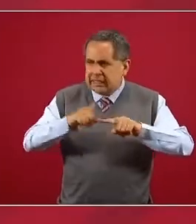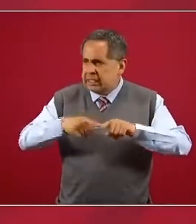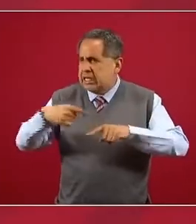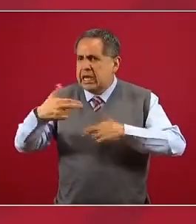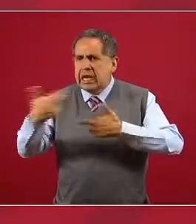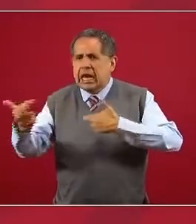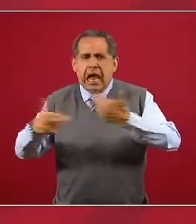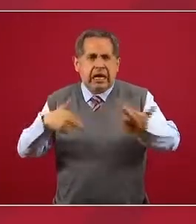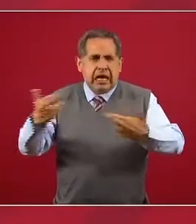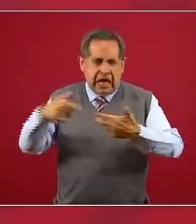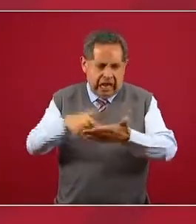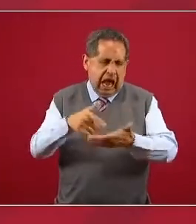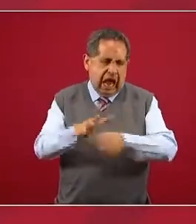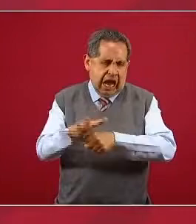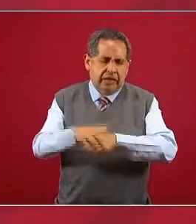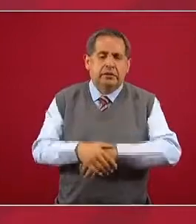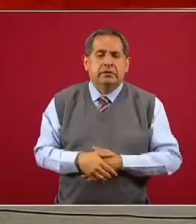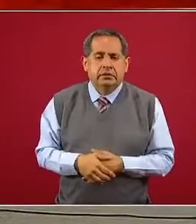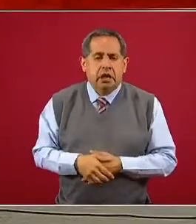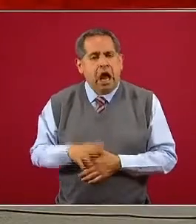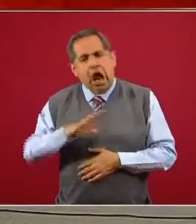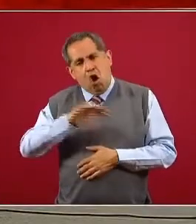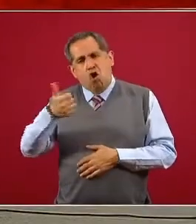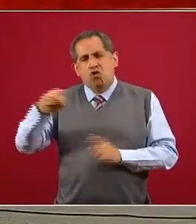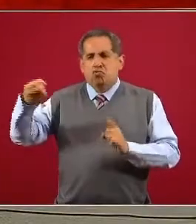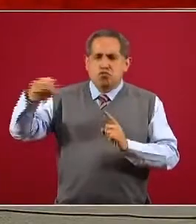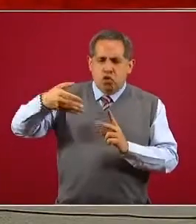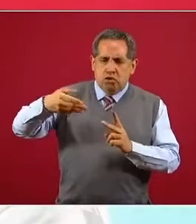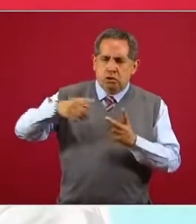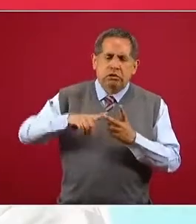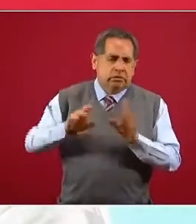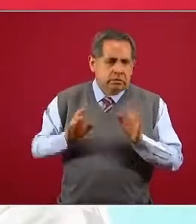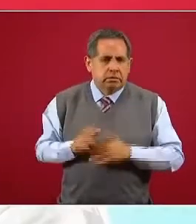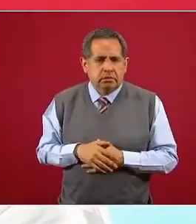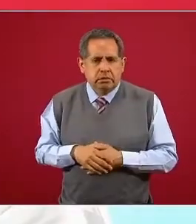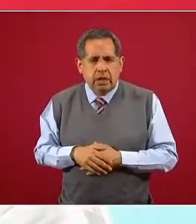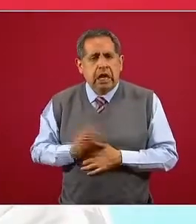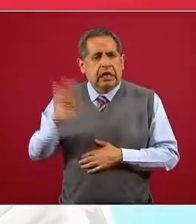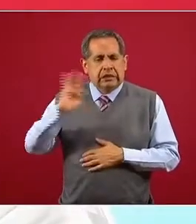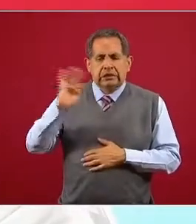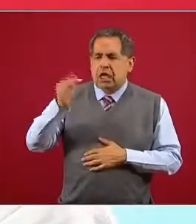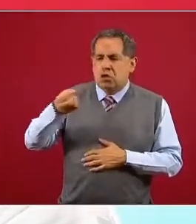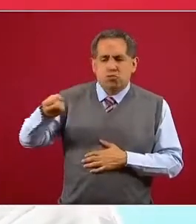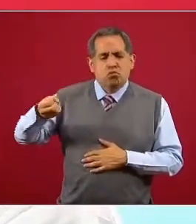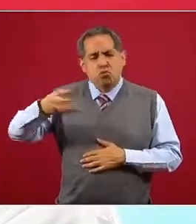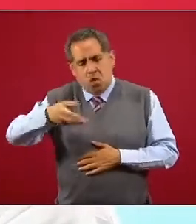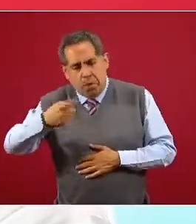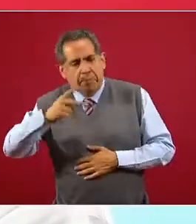público. Hay otros donativos en donde sí pudiera haber una relación